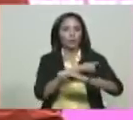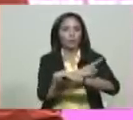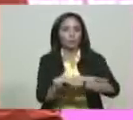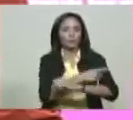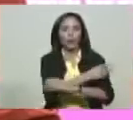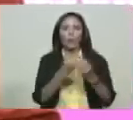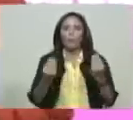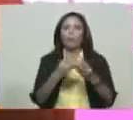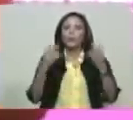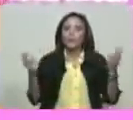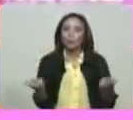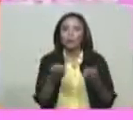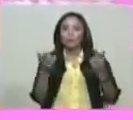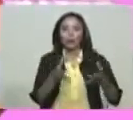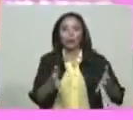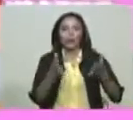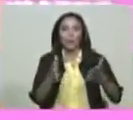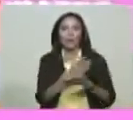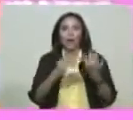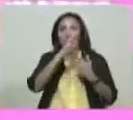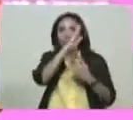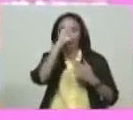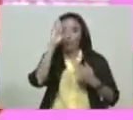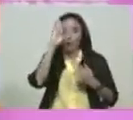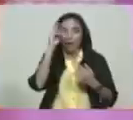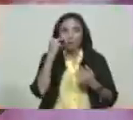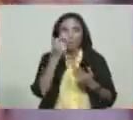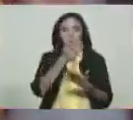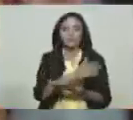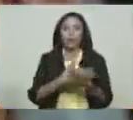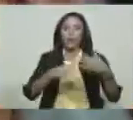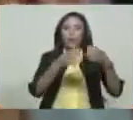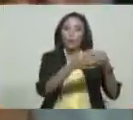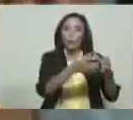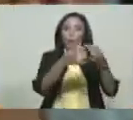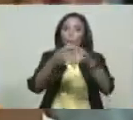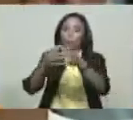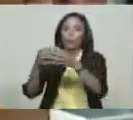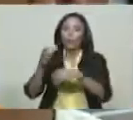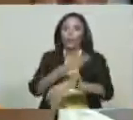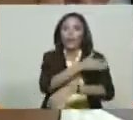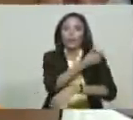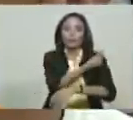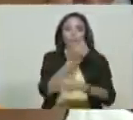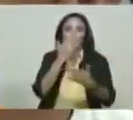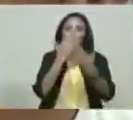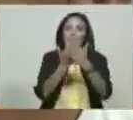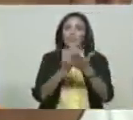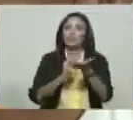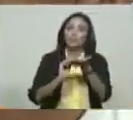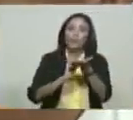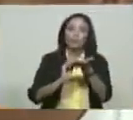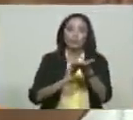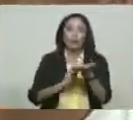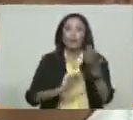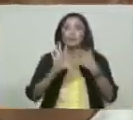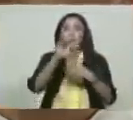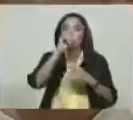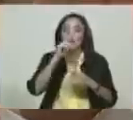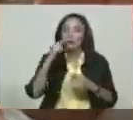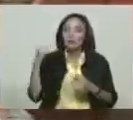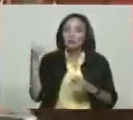grandes victorias en donde el compañero Diosdado Cabello, los compañeros de la dirección nacional han estado al frente en estos 5 años.